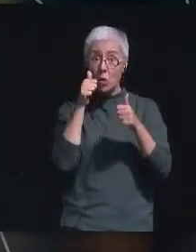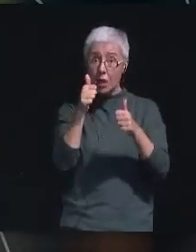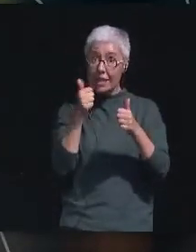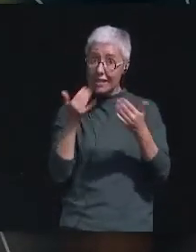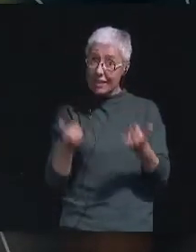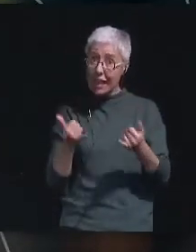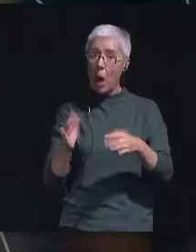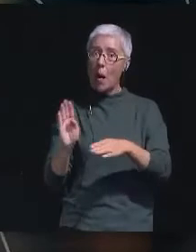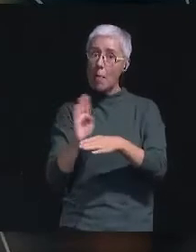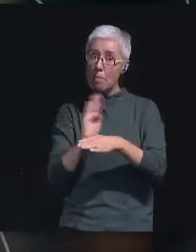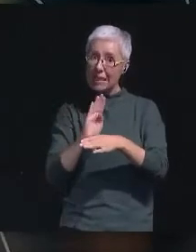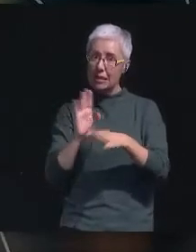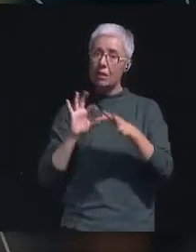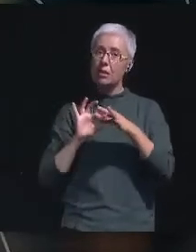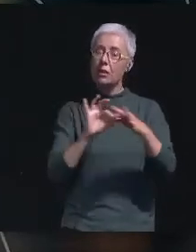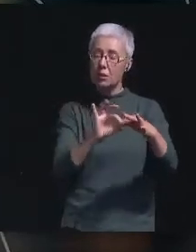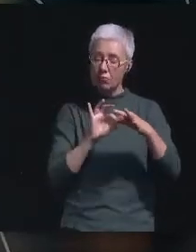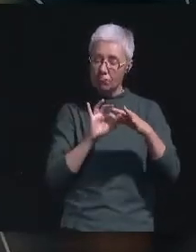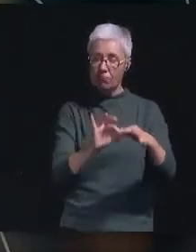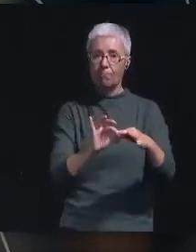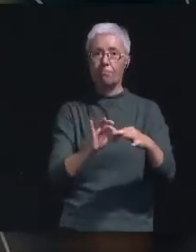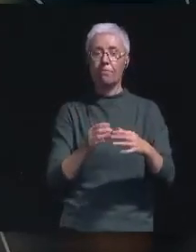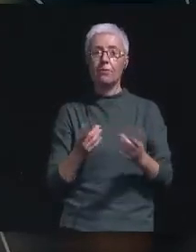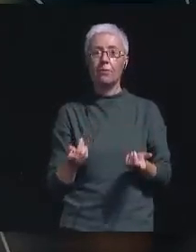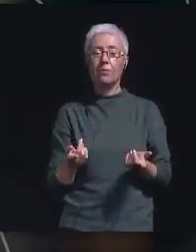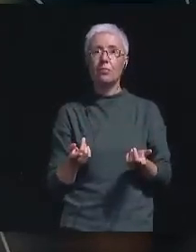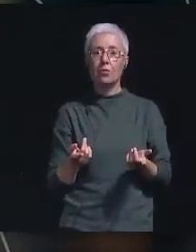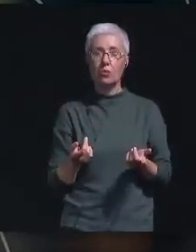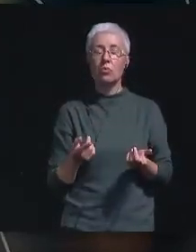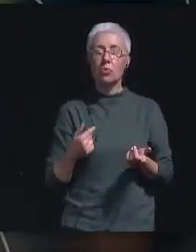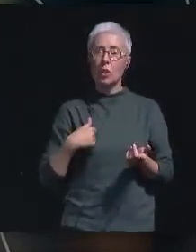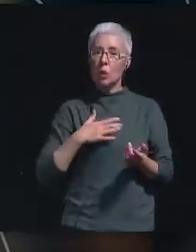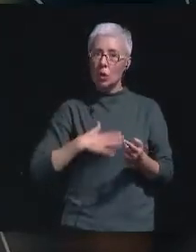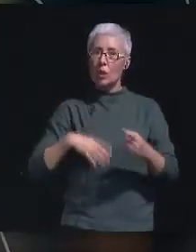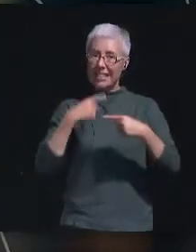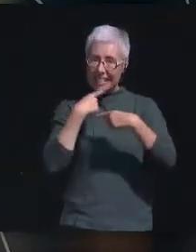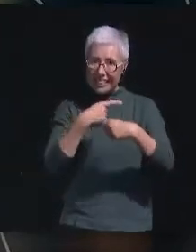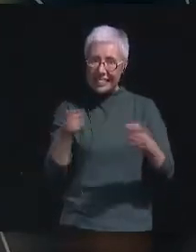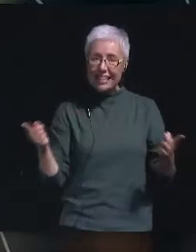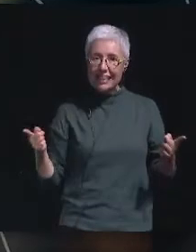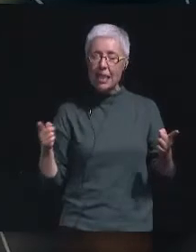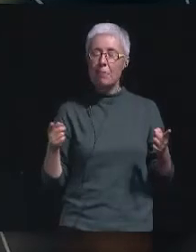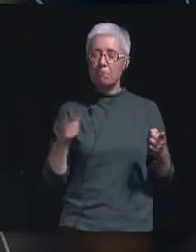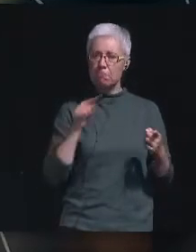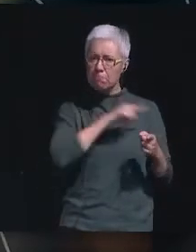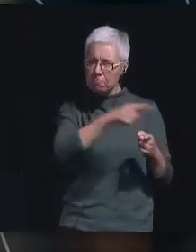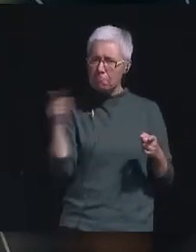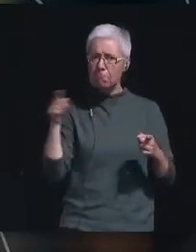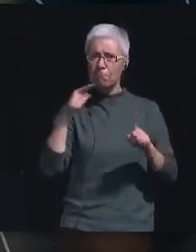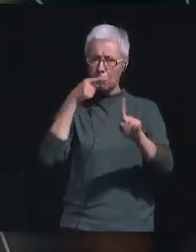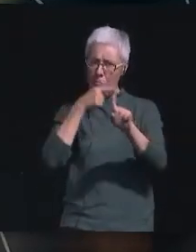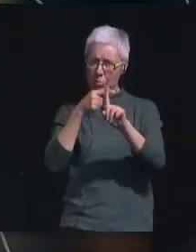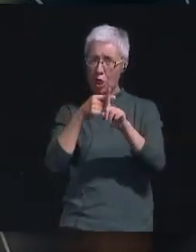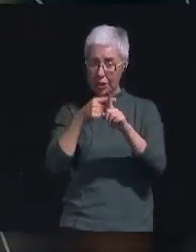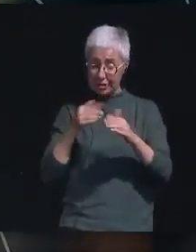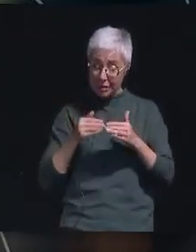yo creo que lo que quiero trasladar, sobre todo, es ese optimismo, por decirlo así, en este